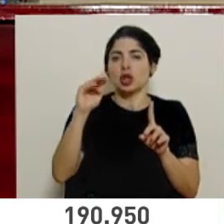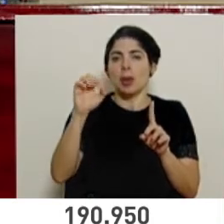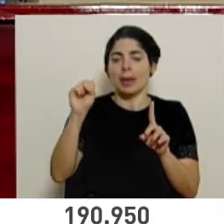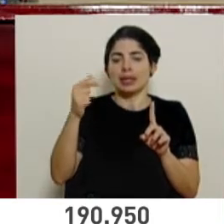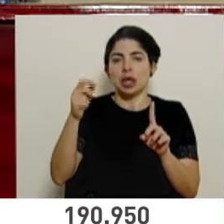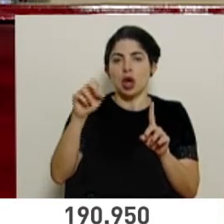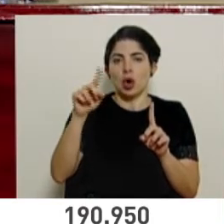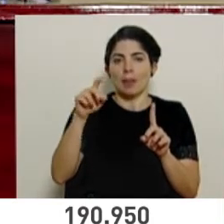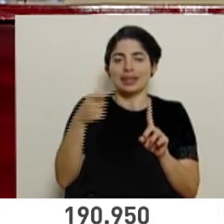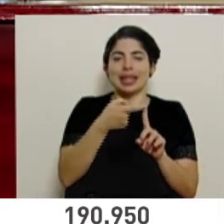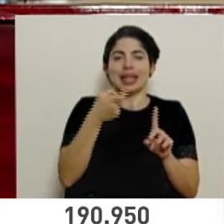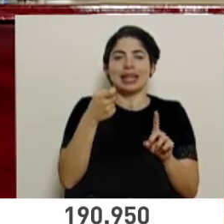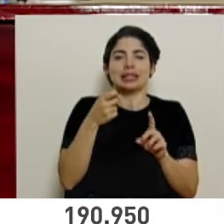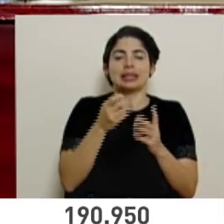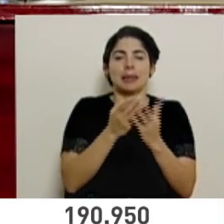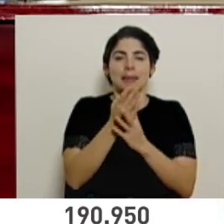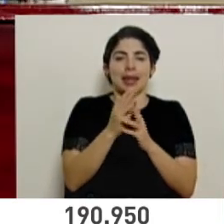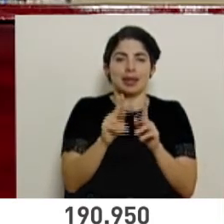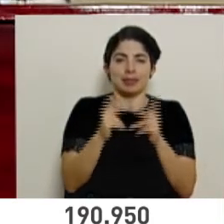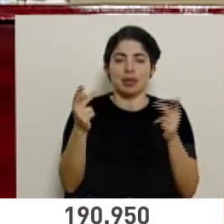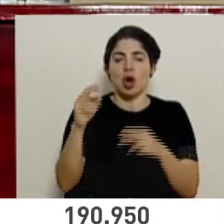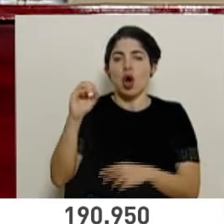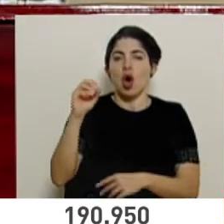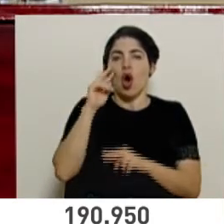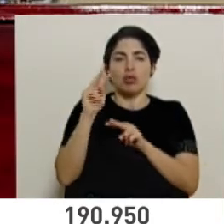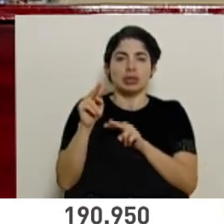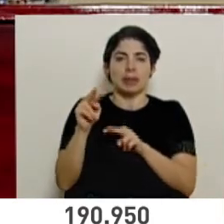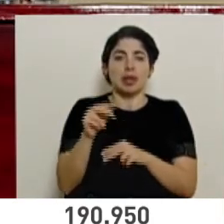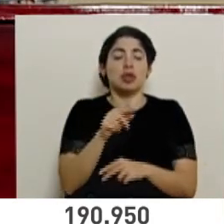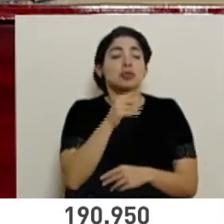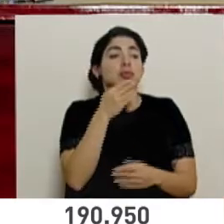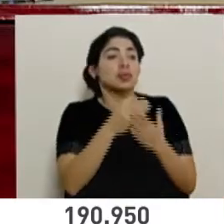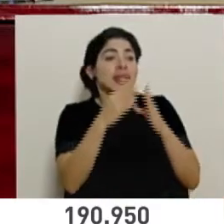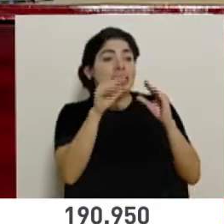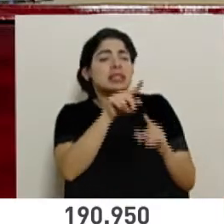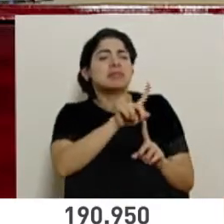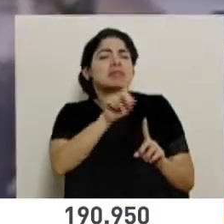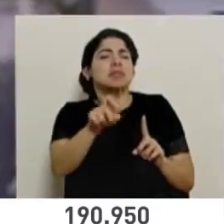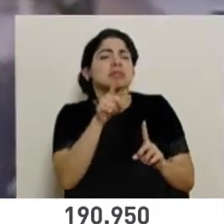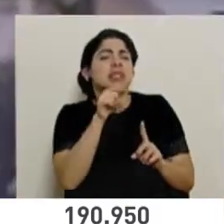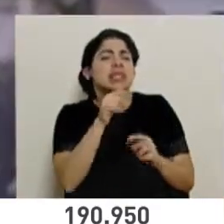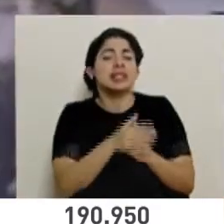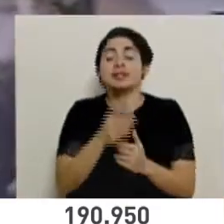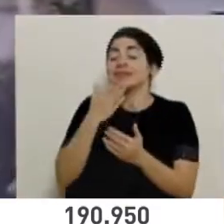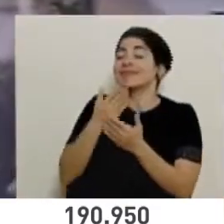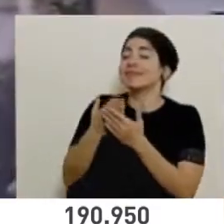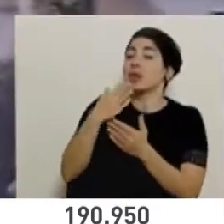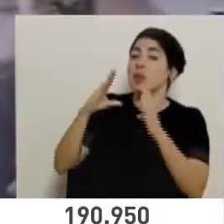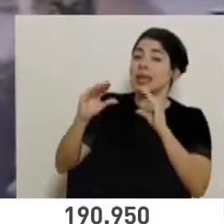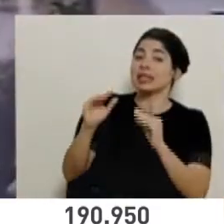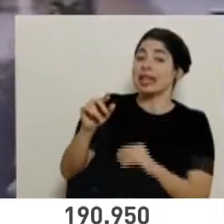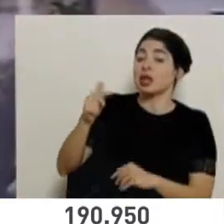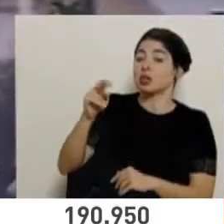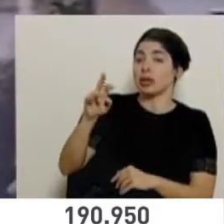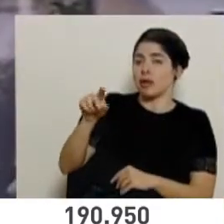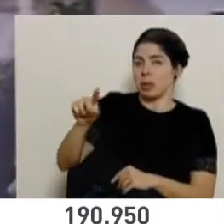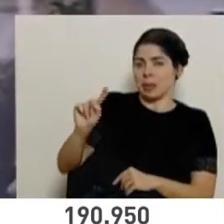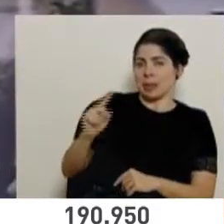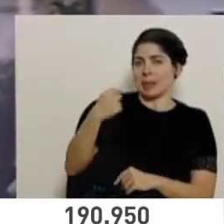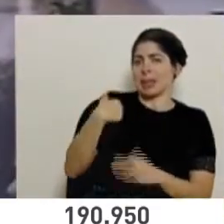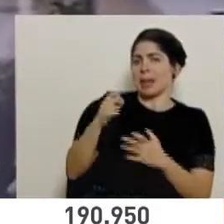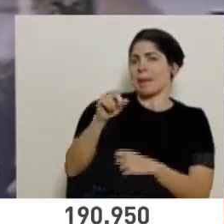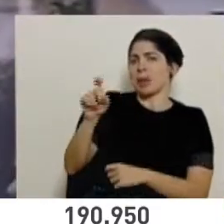del medio digital El Observador. Muy buenas tardes, Tomás. ¿A quién va dirigida su consulta? Gracias, buenas tardes. Don Gustavo, inicio por usted. Quería consultar